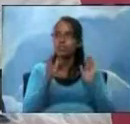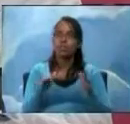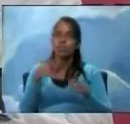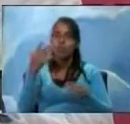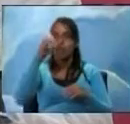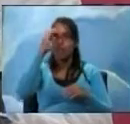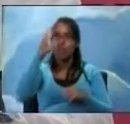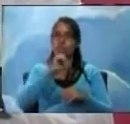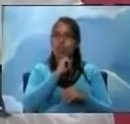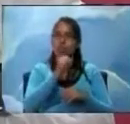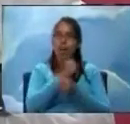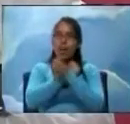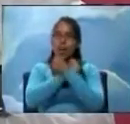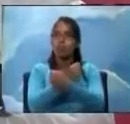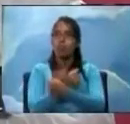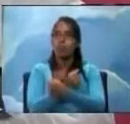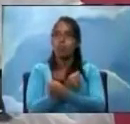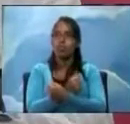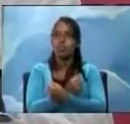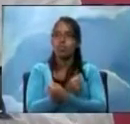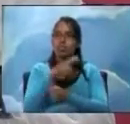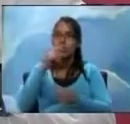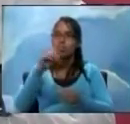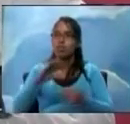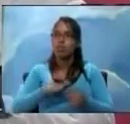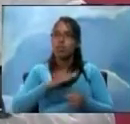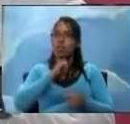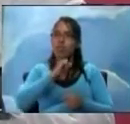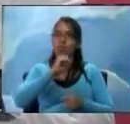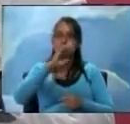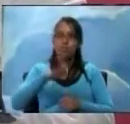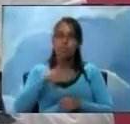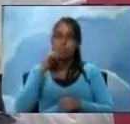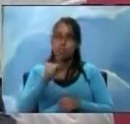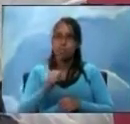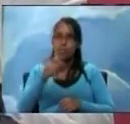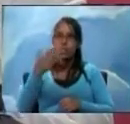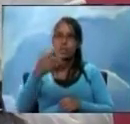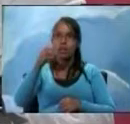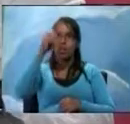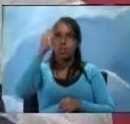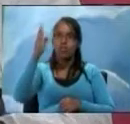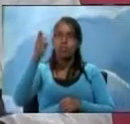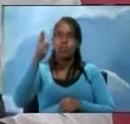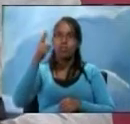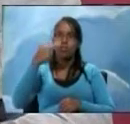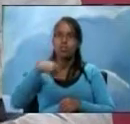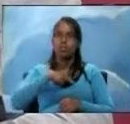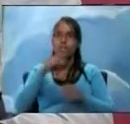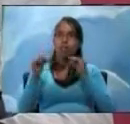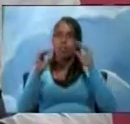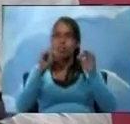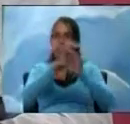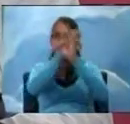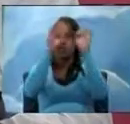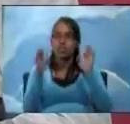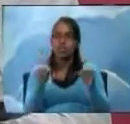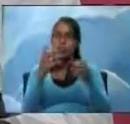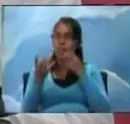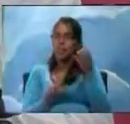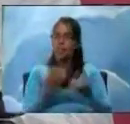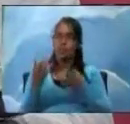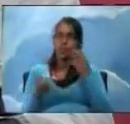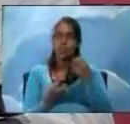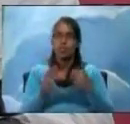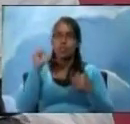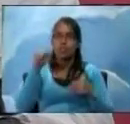Dios es amor y no es posible que Dios nos hable de esa manera, que nos va a mandar al